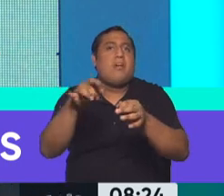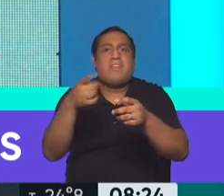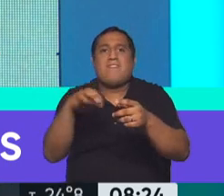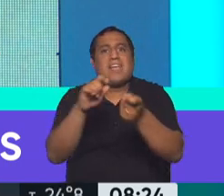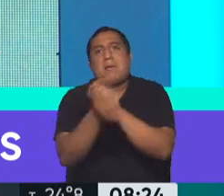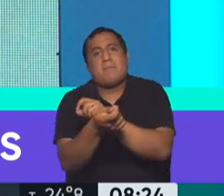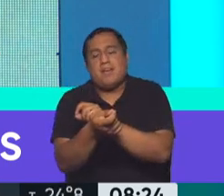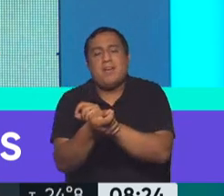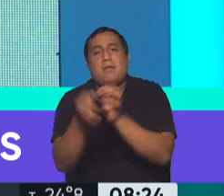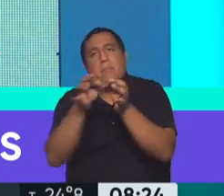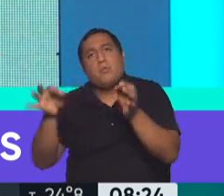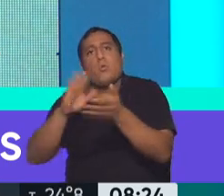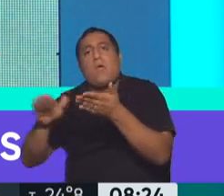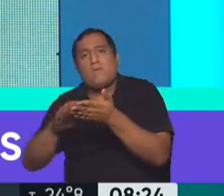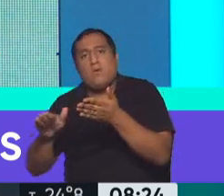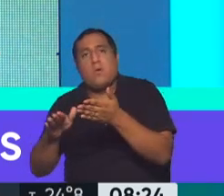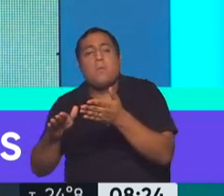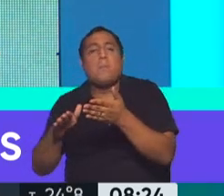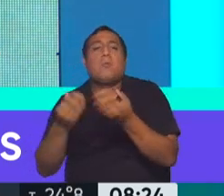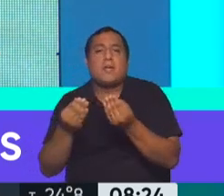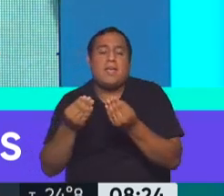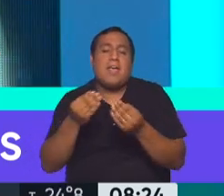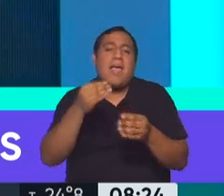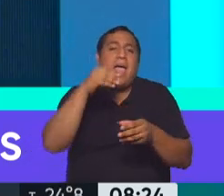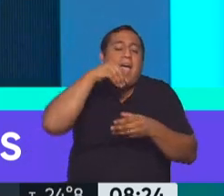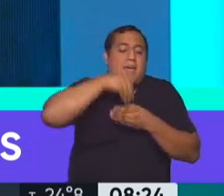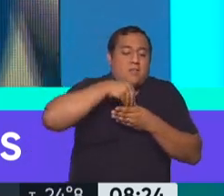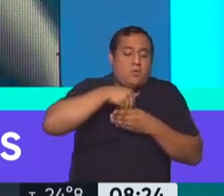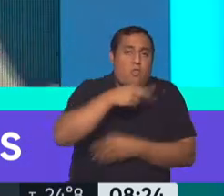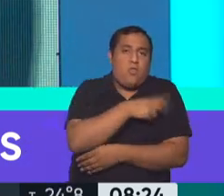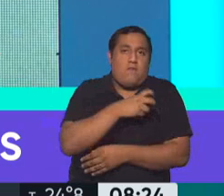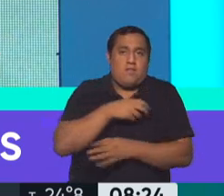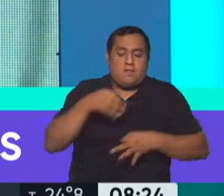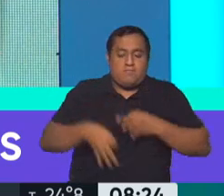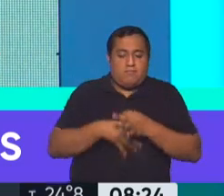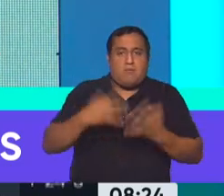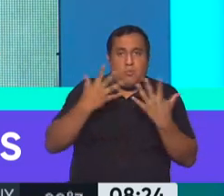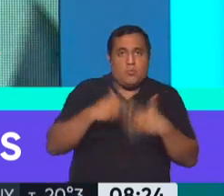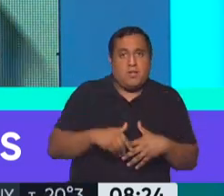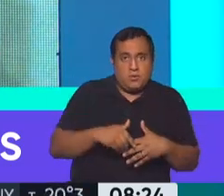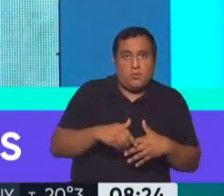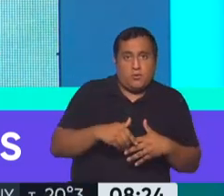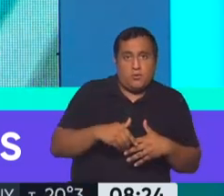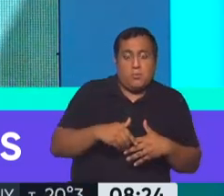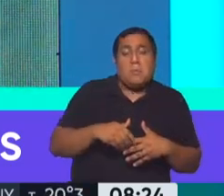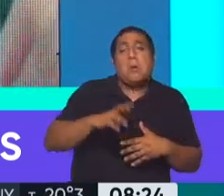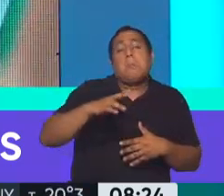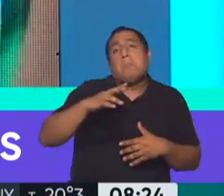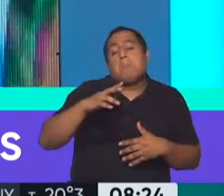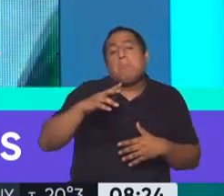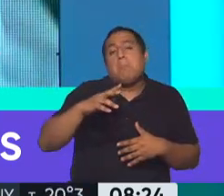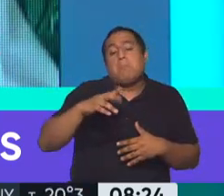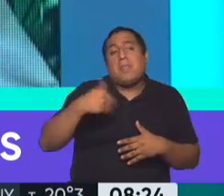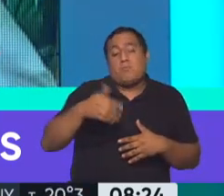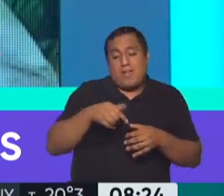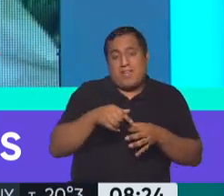porque seguramente nos eviten una nueva infección por Omicron pero no por otra variante de hecho hoy